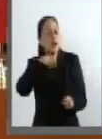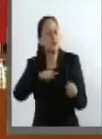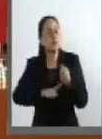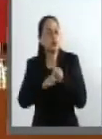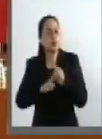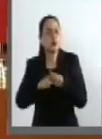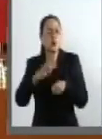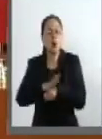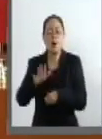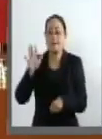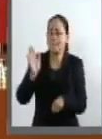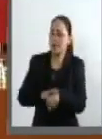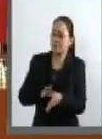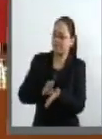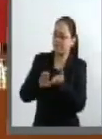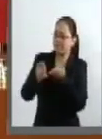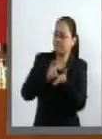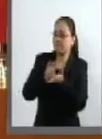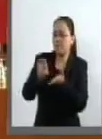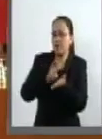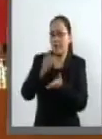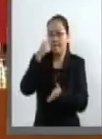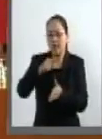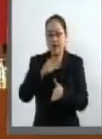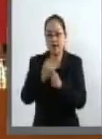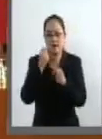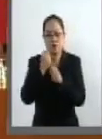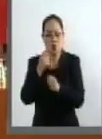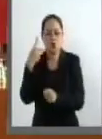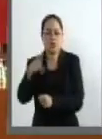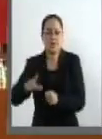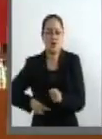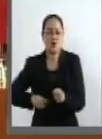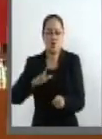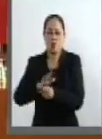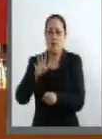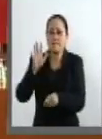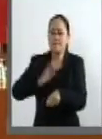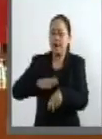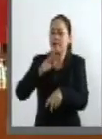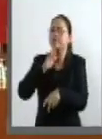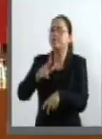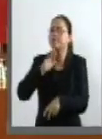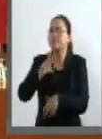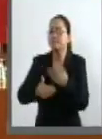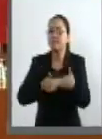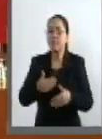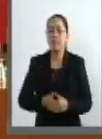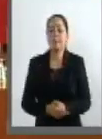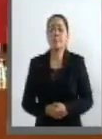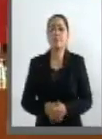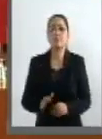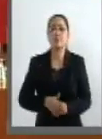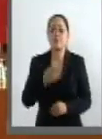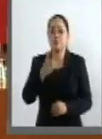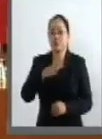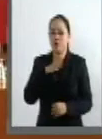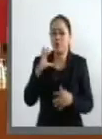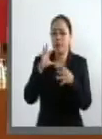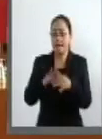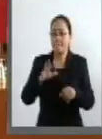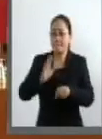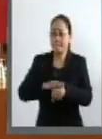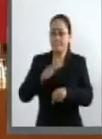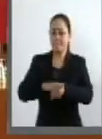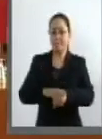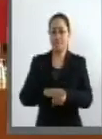mayor inversión y mejora en los sistemas del transporte público. En este sentido, destaca la implementación de